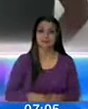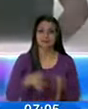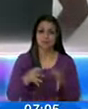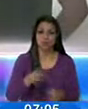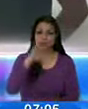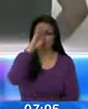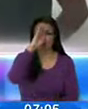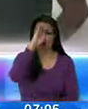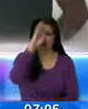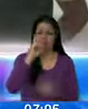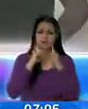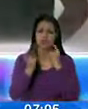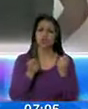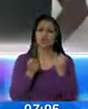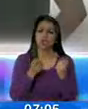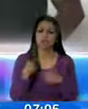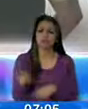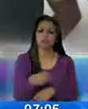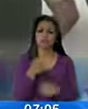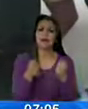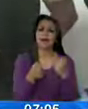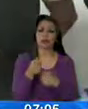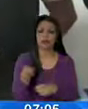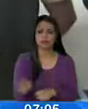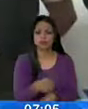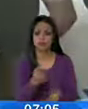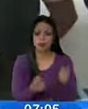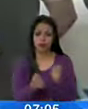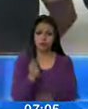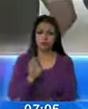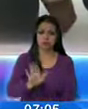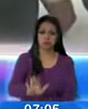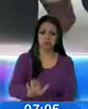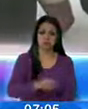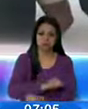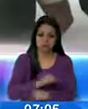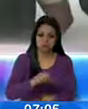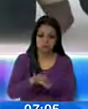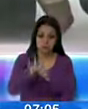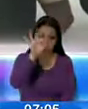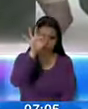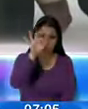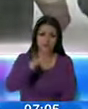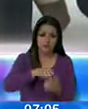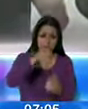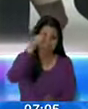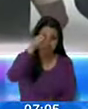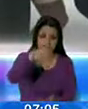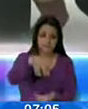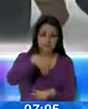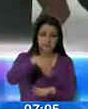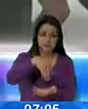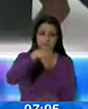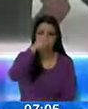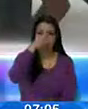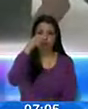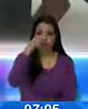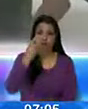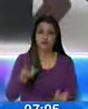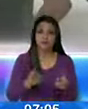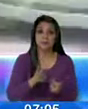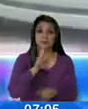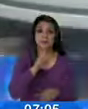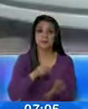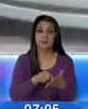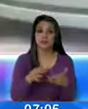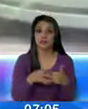registro, encontramos tanto en los ocupantes como en el vehículo sustancias sujetas a fiscalización y la cantidad aproximada de $1,000 entre billetes y